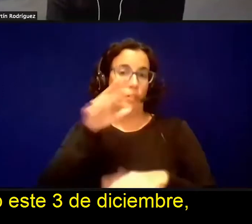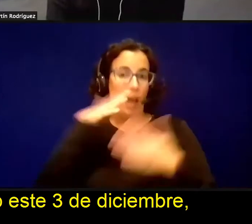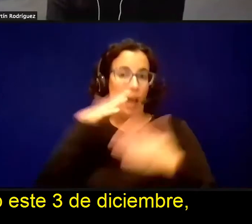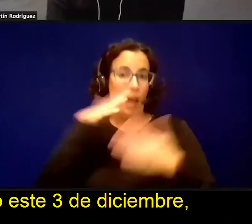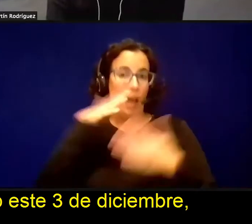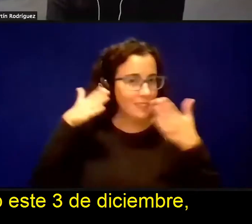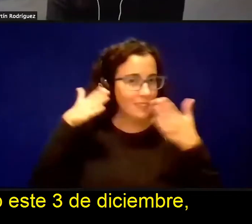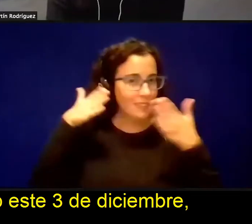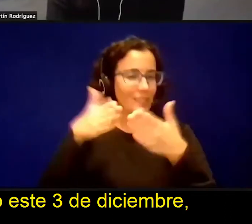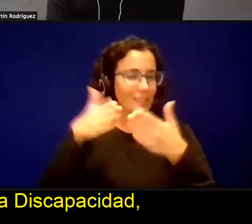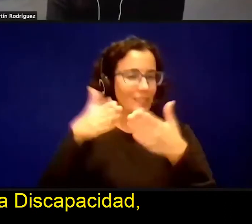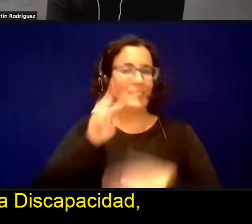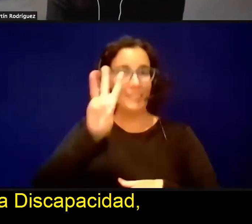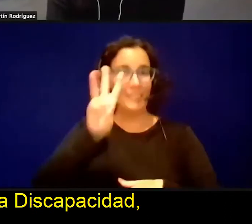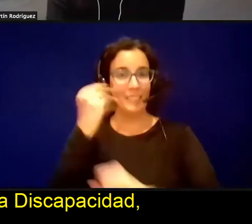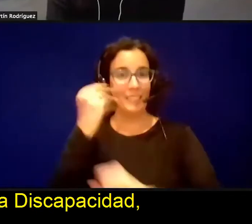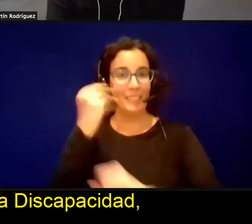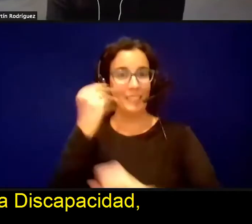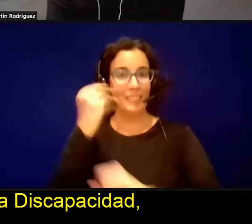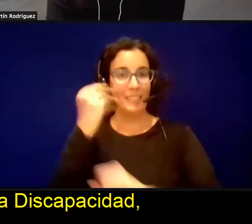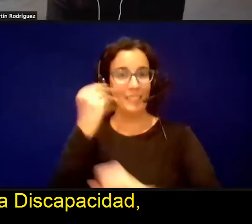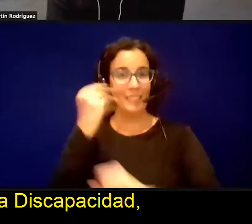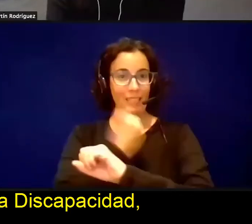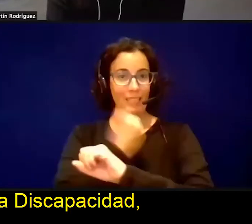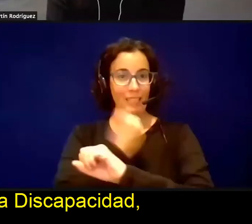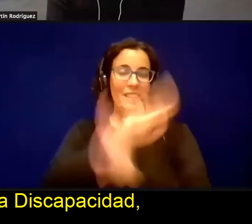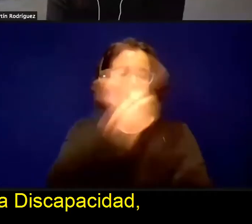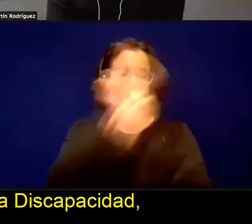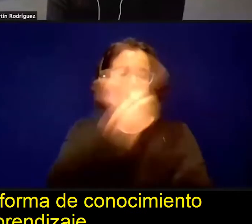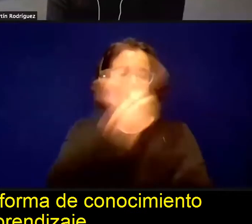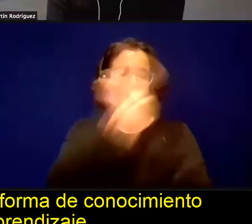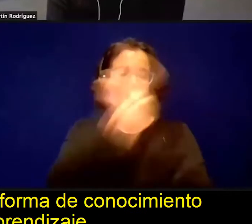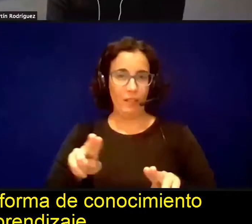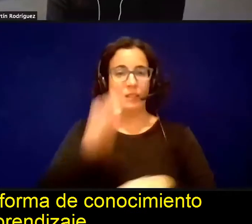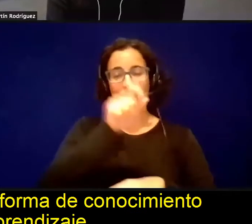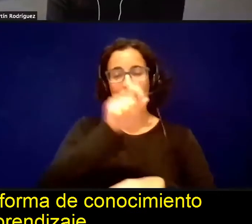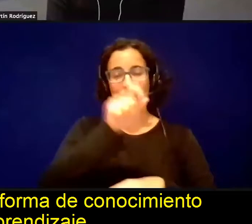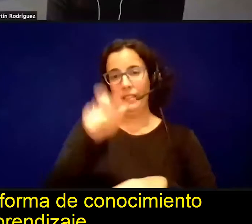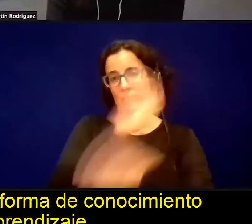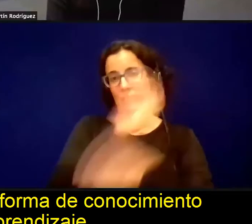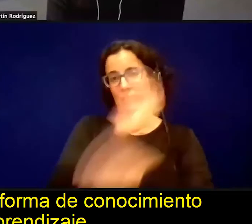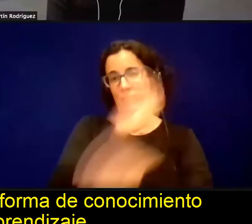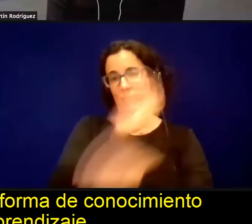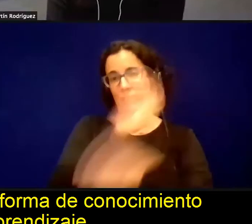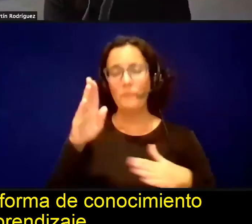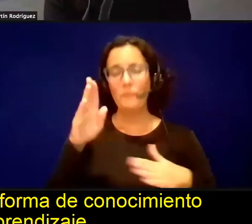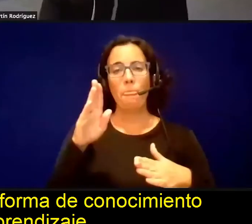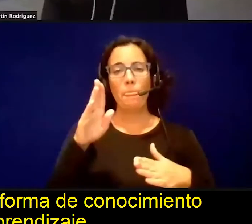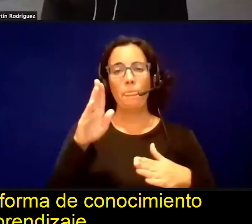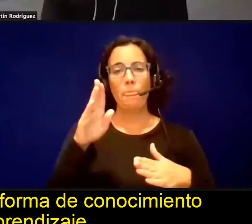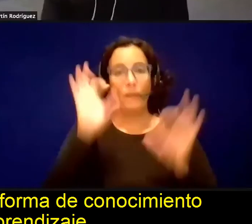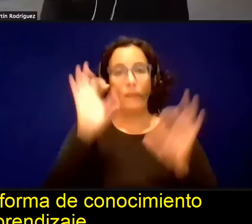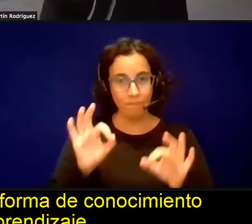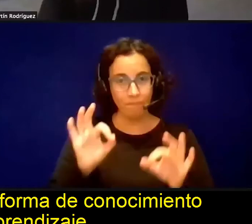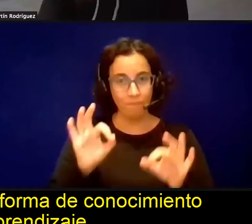diciembre, que es el Día Internacional de la Discapacidad. Vamos a lanzar con muchos de nuestros aliados